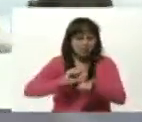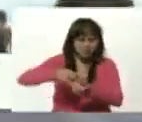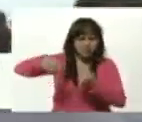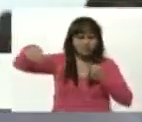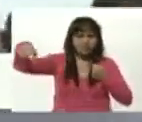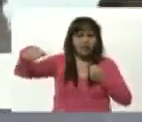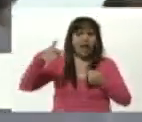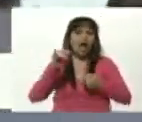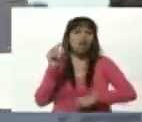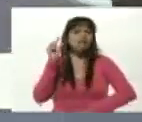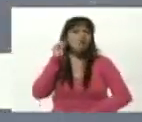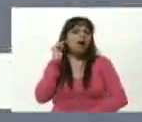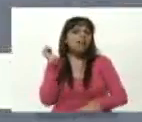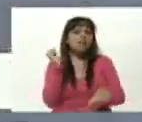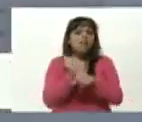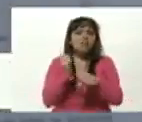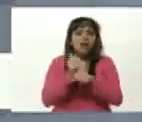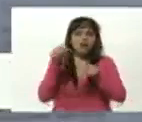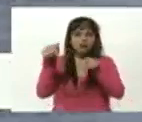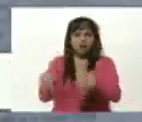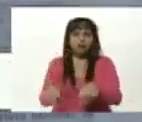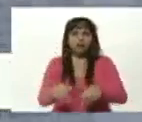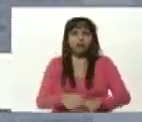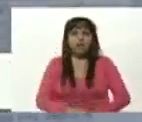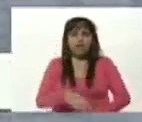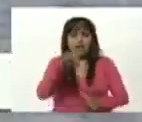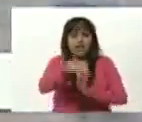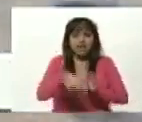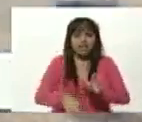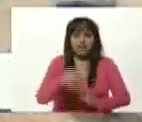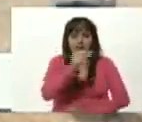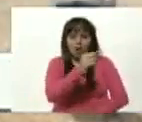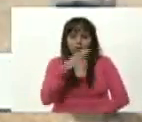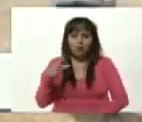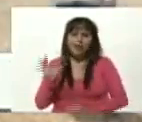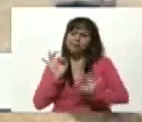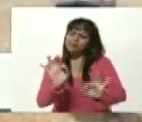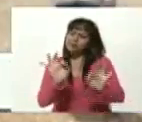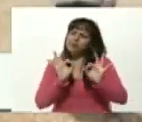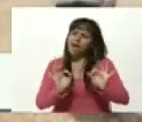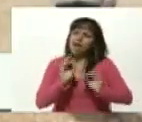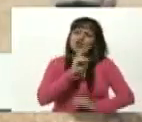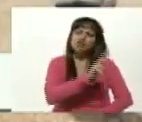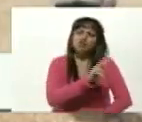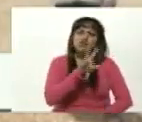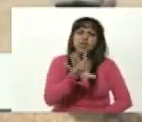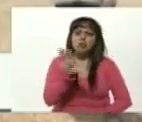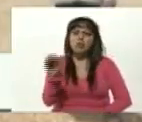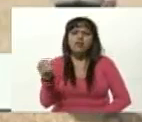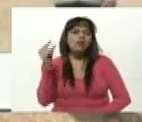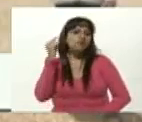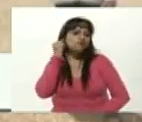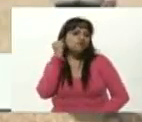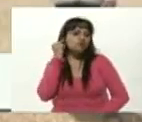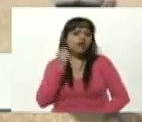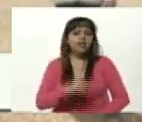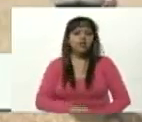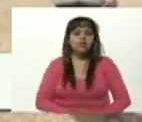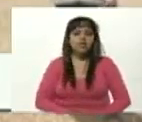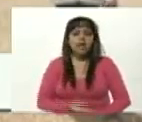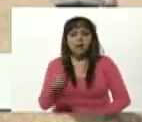nosotros a las mujeres productivas que siembran arroz, específicamente 250 mujeres. Con